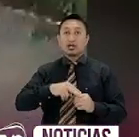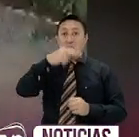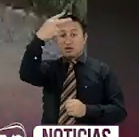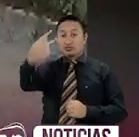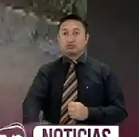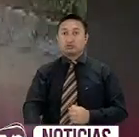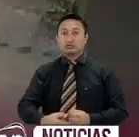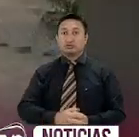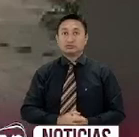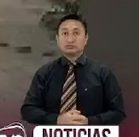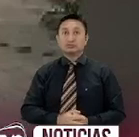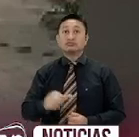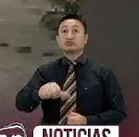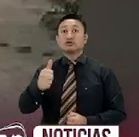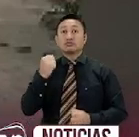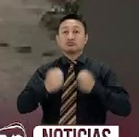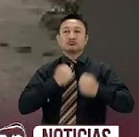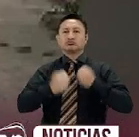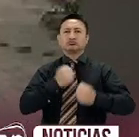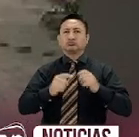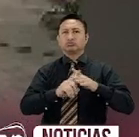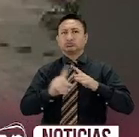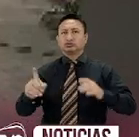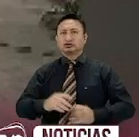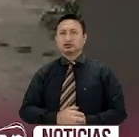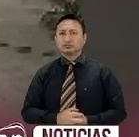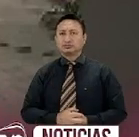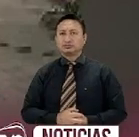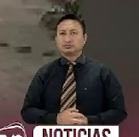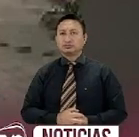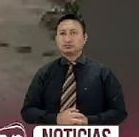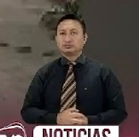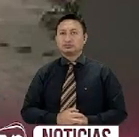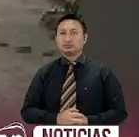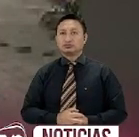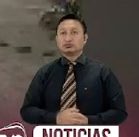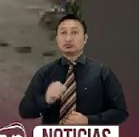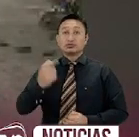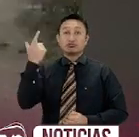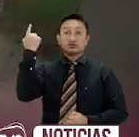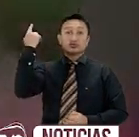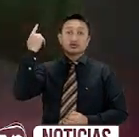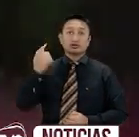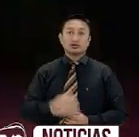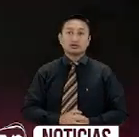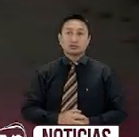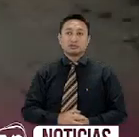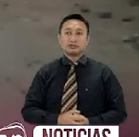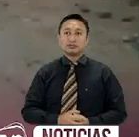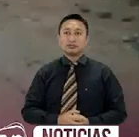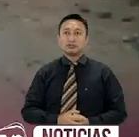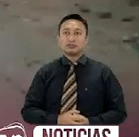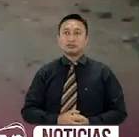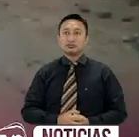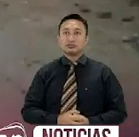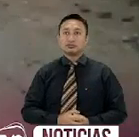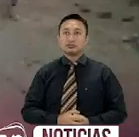quebrada mientras que la otra huye corriendo. Los delincuentes disparan al aire y se retiran del lugar.